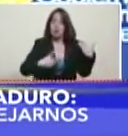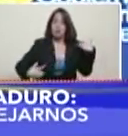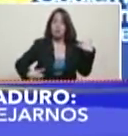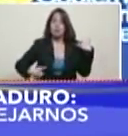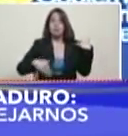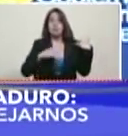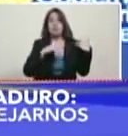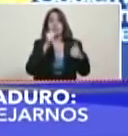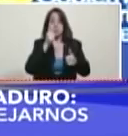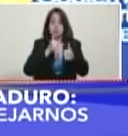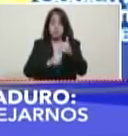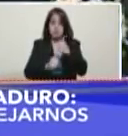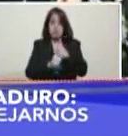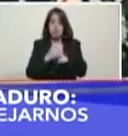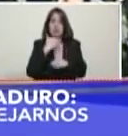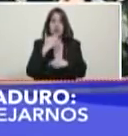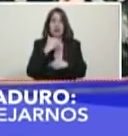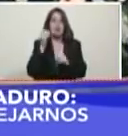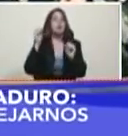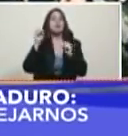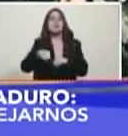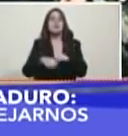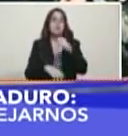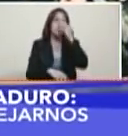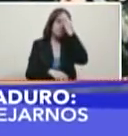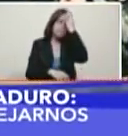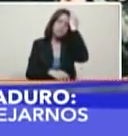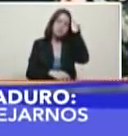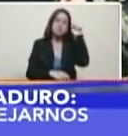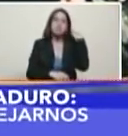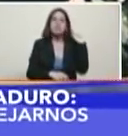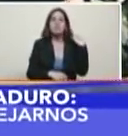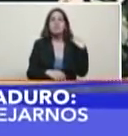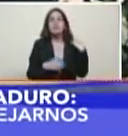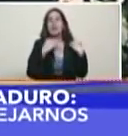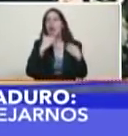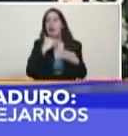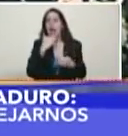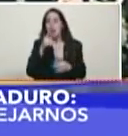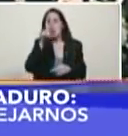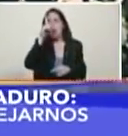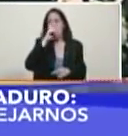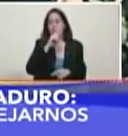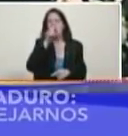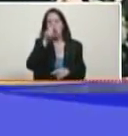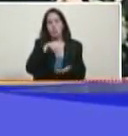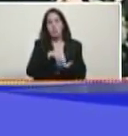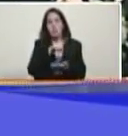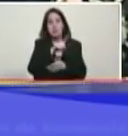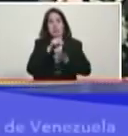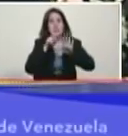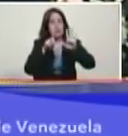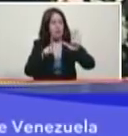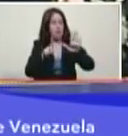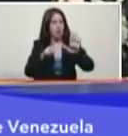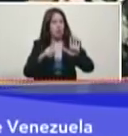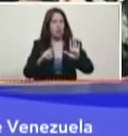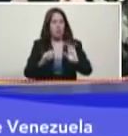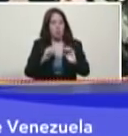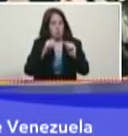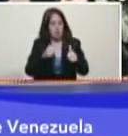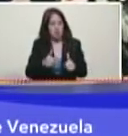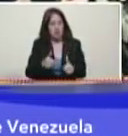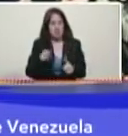usted pudiera presentarnos algún caso. Sí, presidente, fíjese, quería hacer una acotación. En el año 2016, cuando empezaban ya con esta